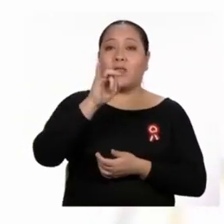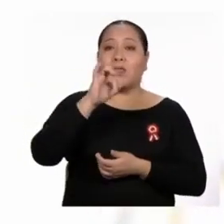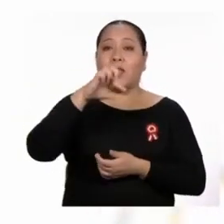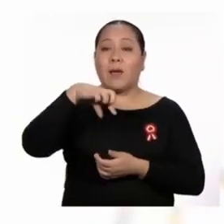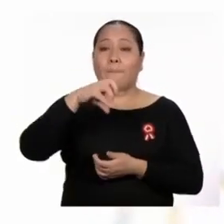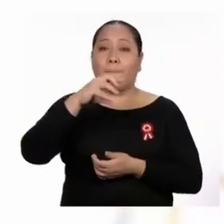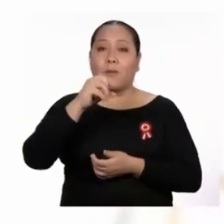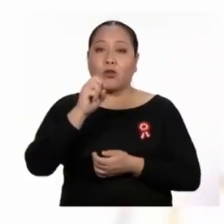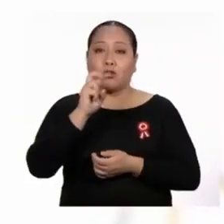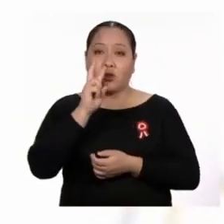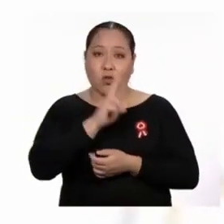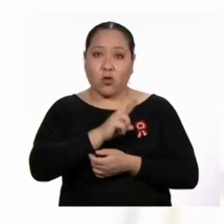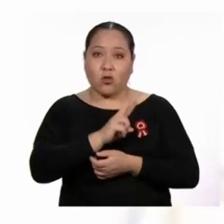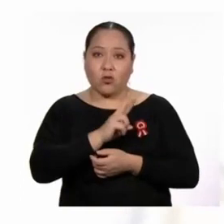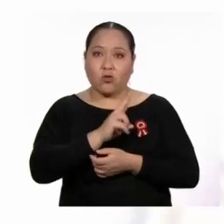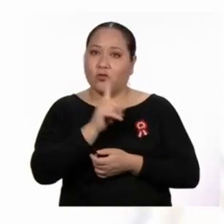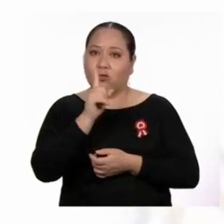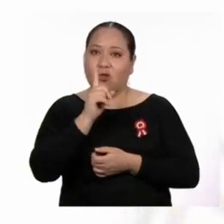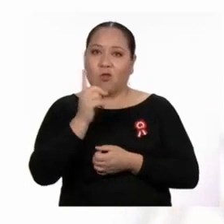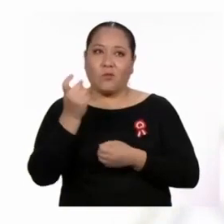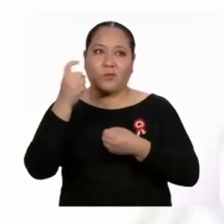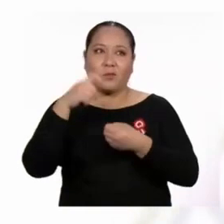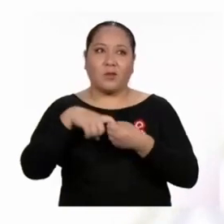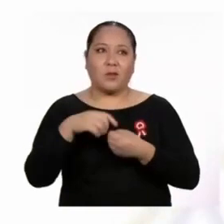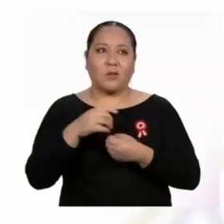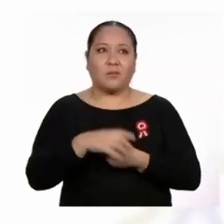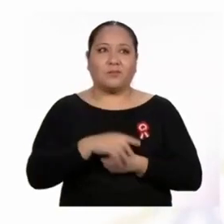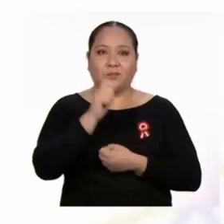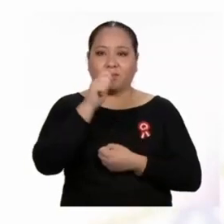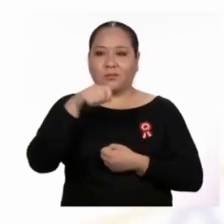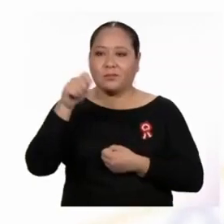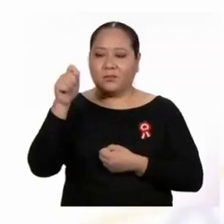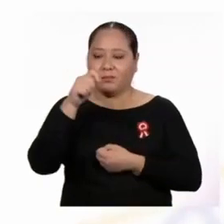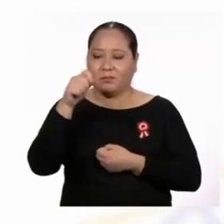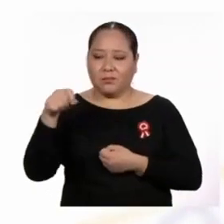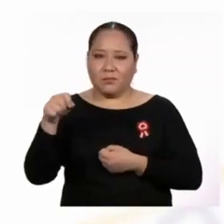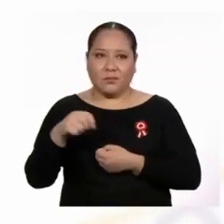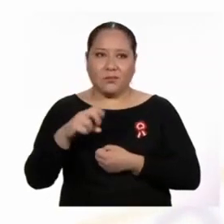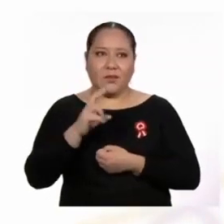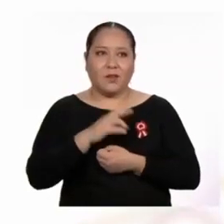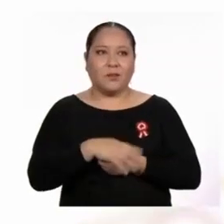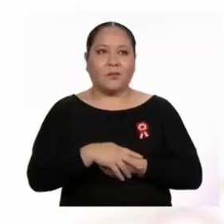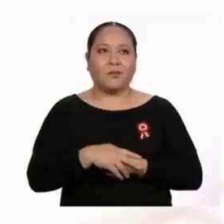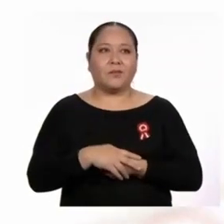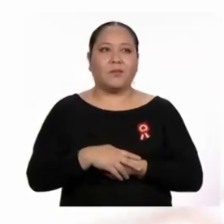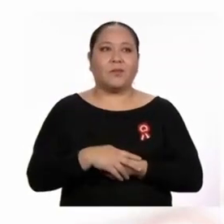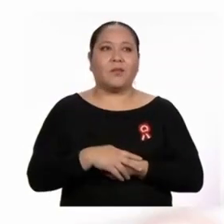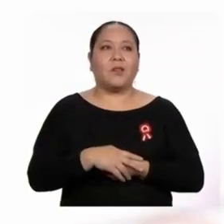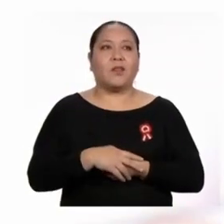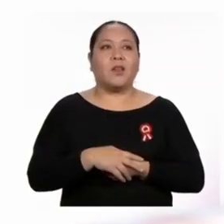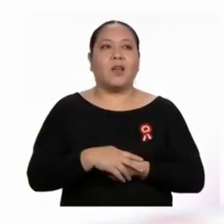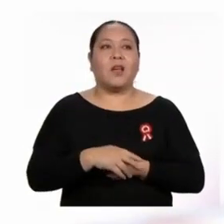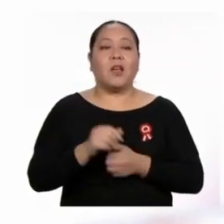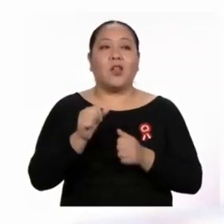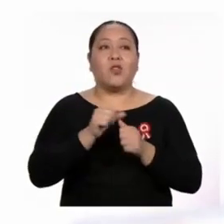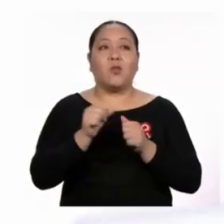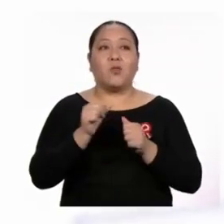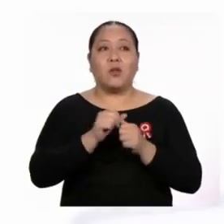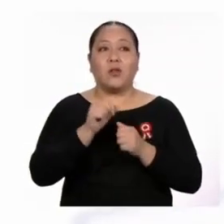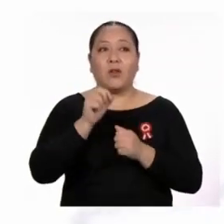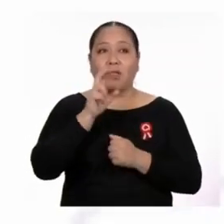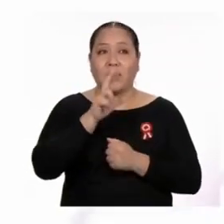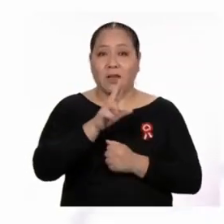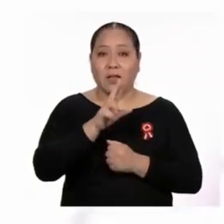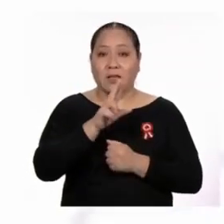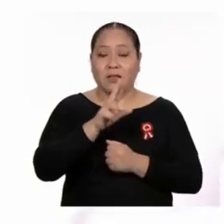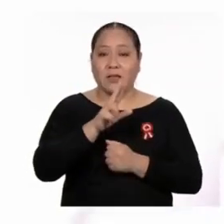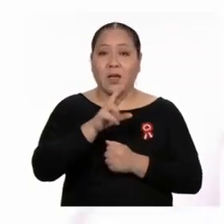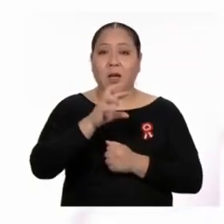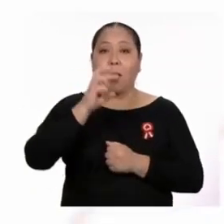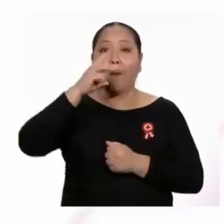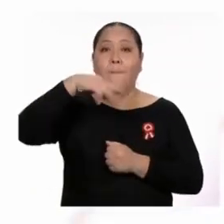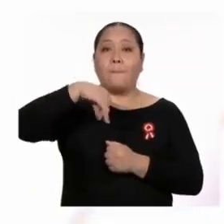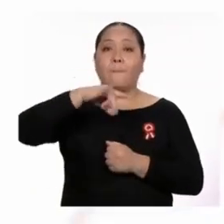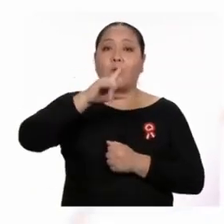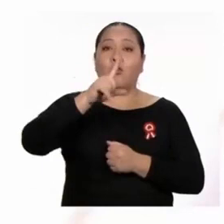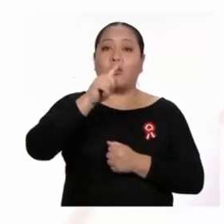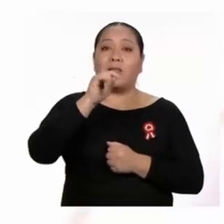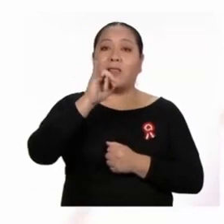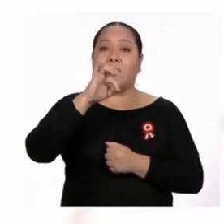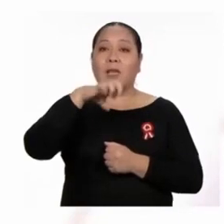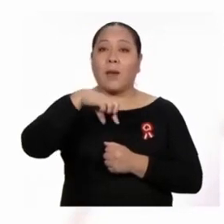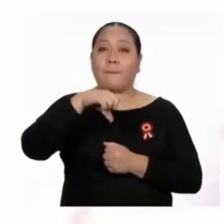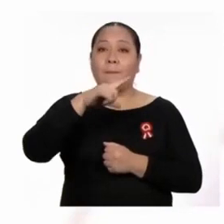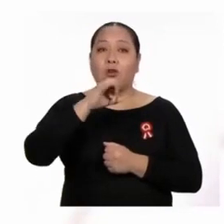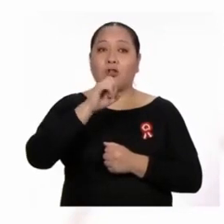números compuestos. Pasa lo mismo con el 3. Todos los números múltiplos de 3 son números